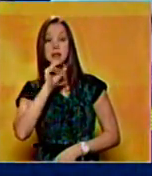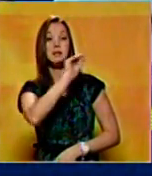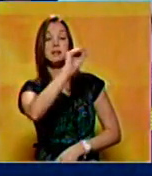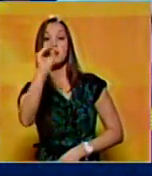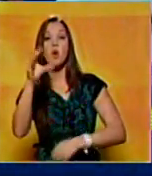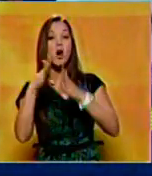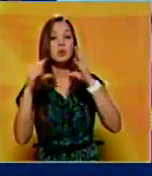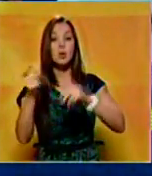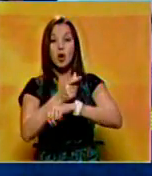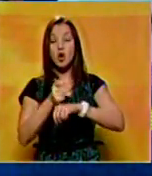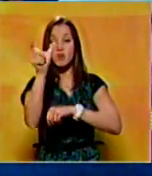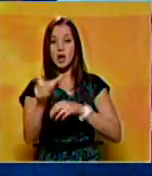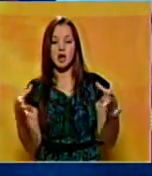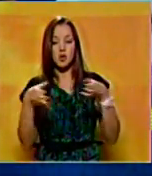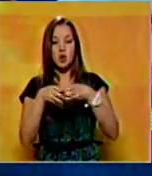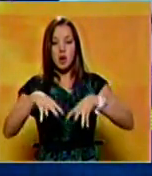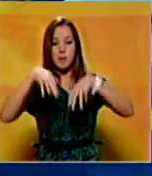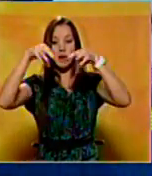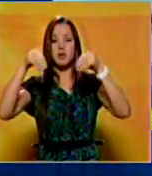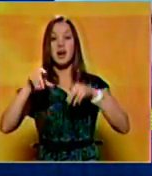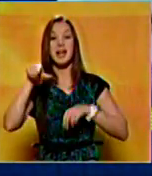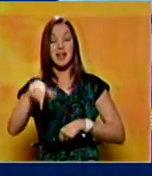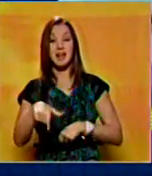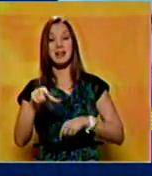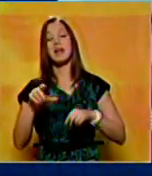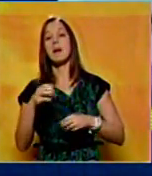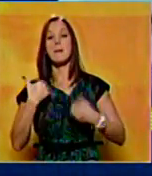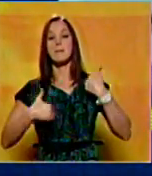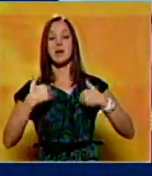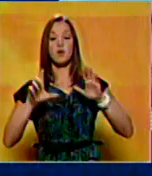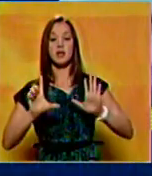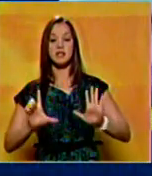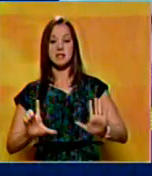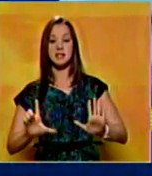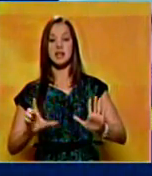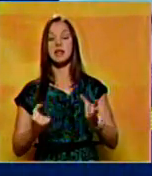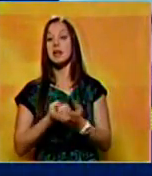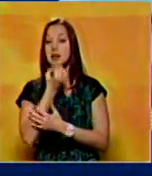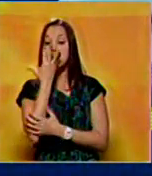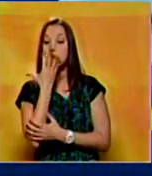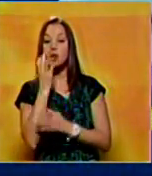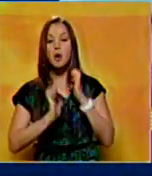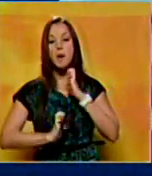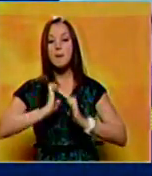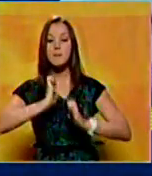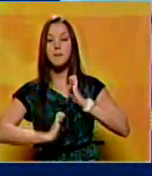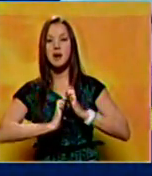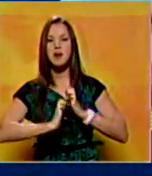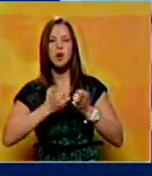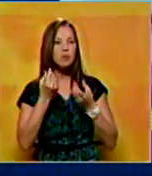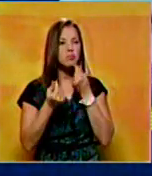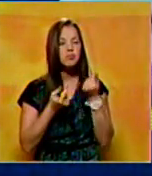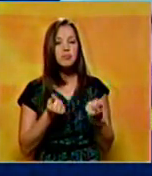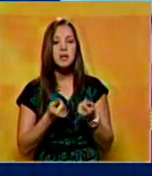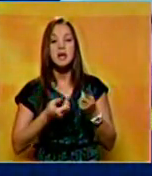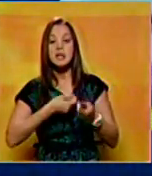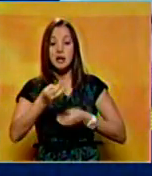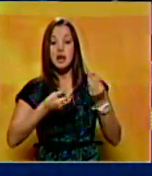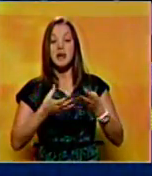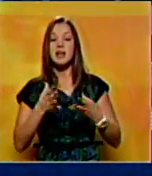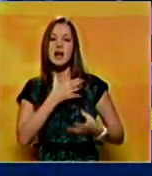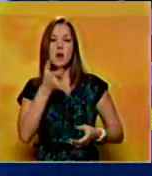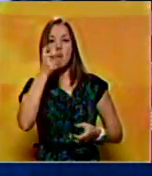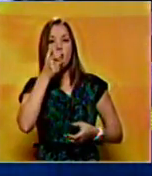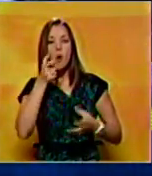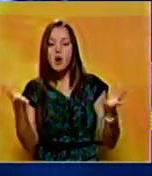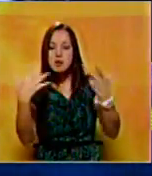país a una reunión en Miraflores este miércoles 7 de mayo para evaluar el plan de la ofensiva de producción y abastecimiento que busca incorporar a